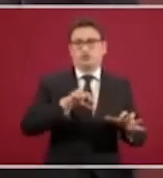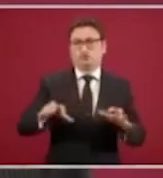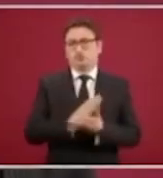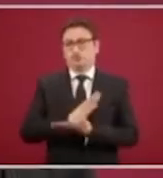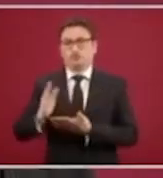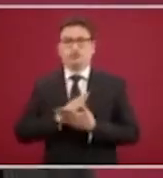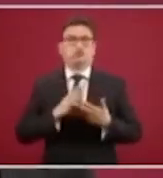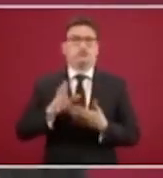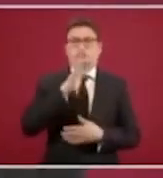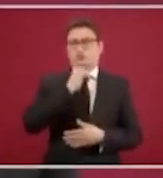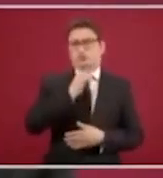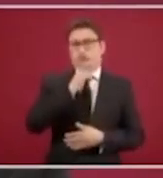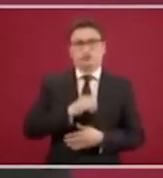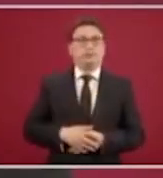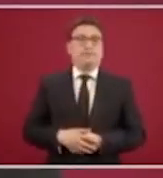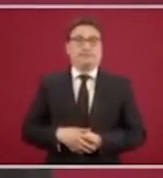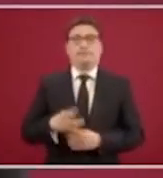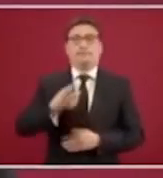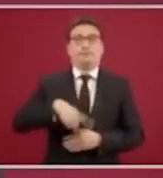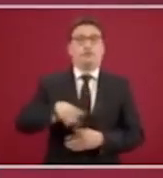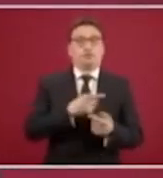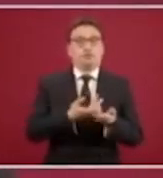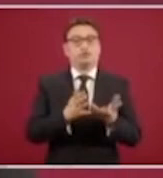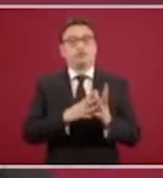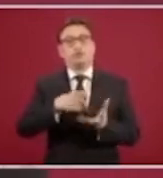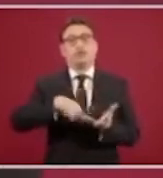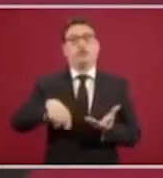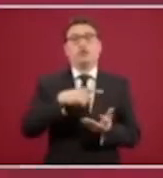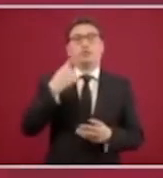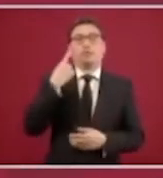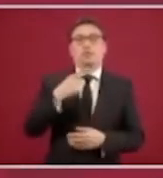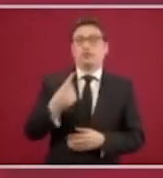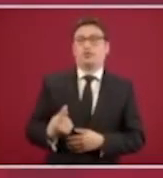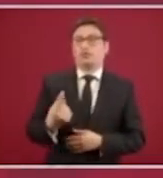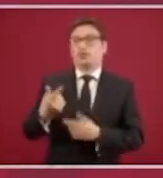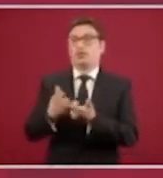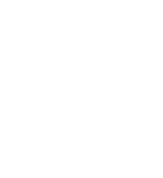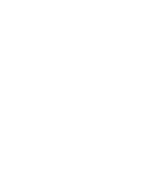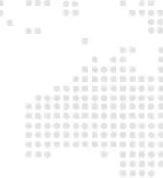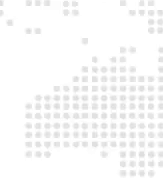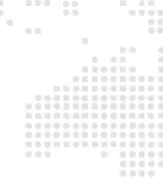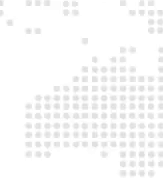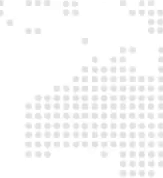El gobierno no puede ser un comité al servicio de una minoría.